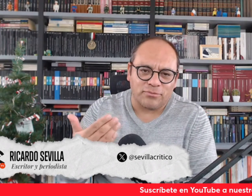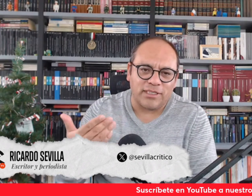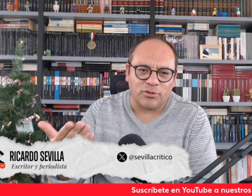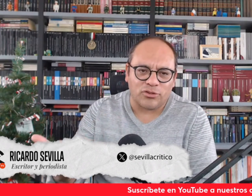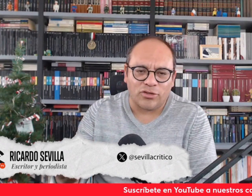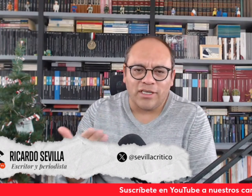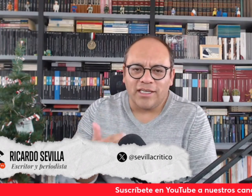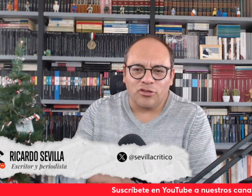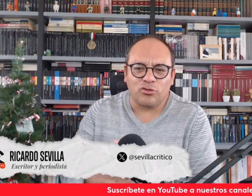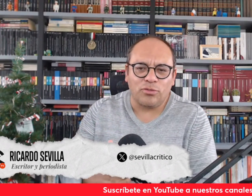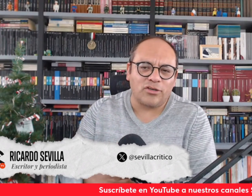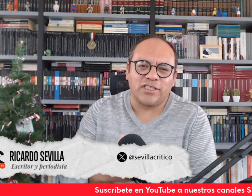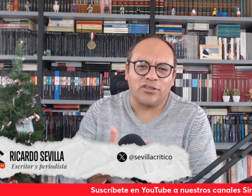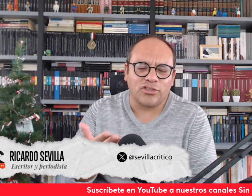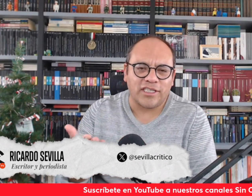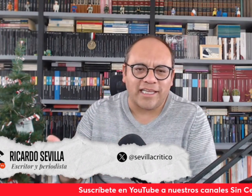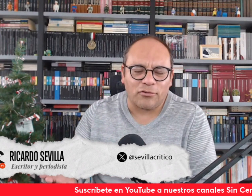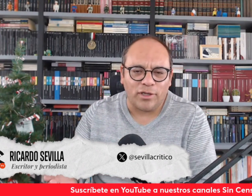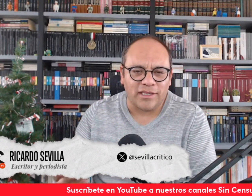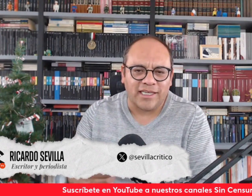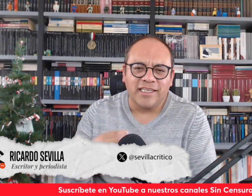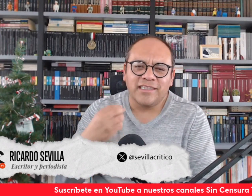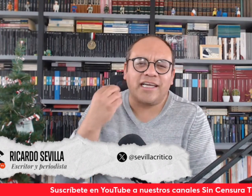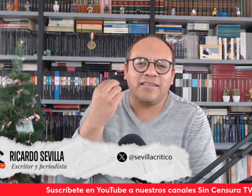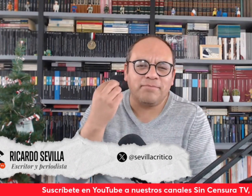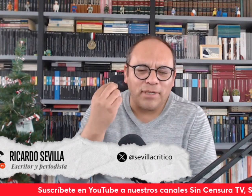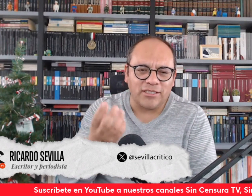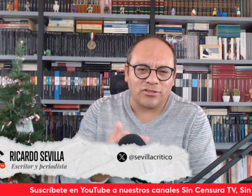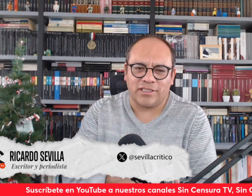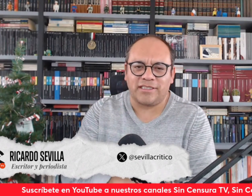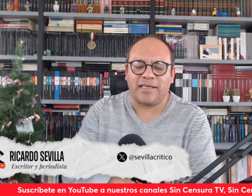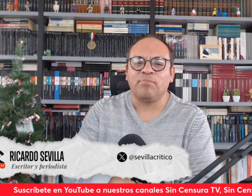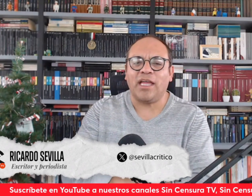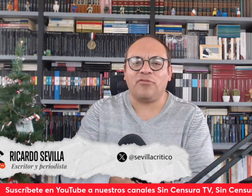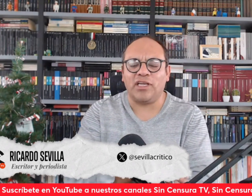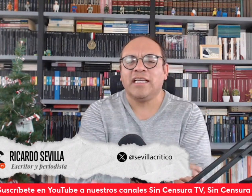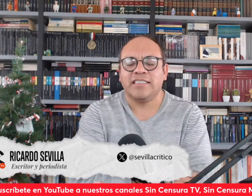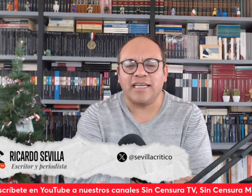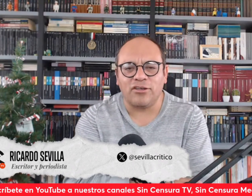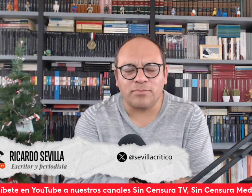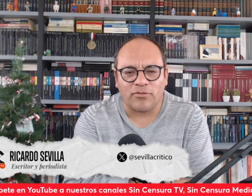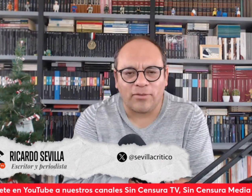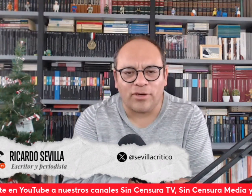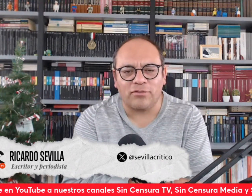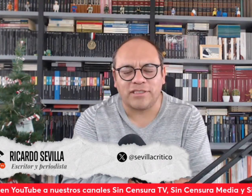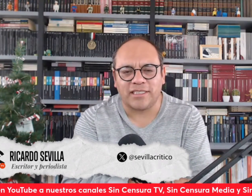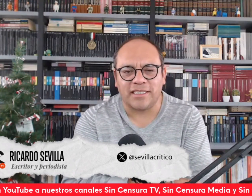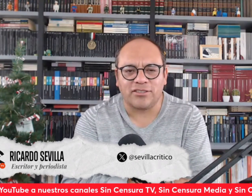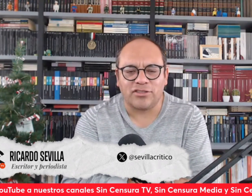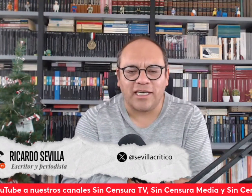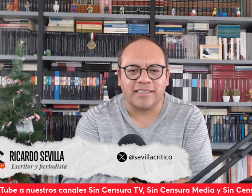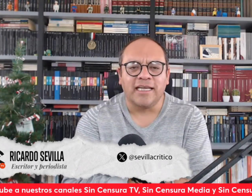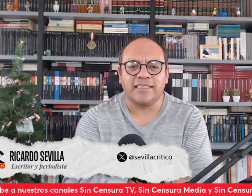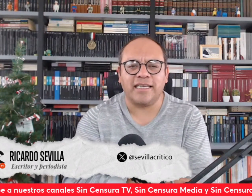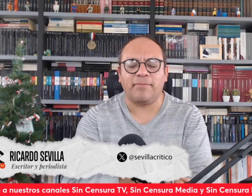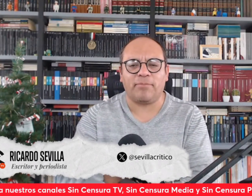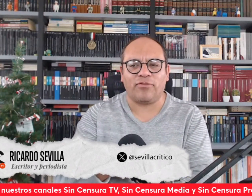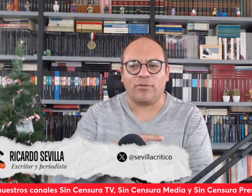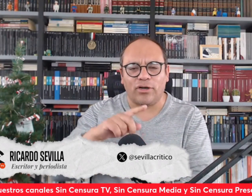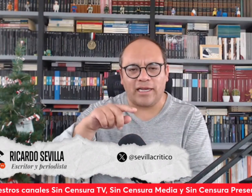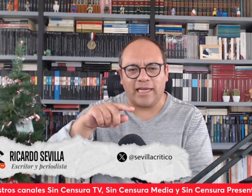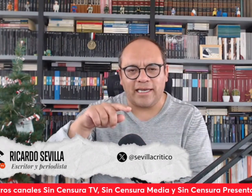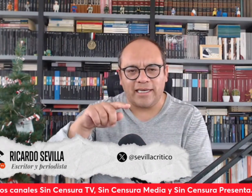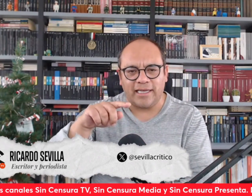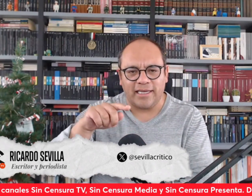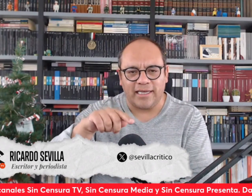que ellos mismos son youtuberos y no se dan cuenta, tan mensos están. En fin, síganos por favor en nuestras redes sociales, síganme